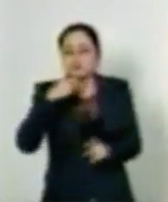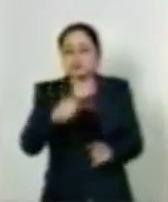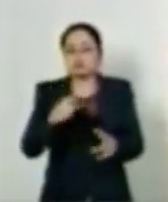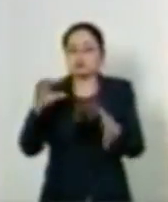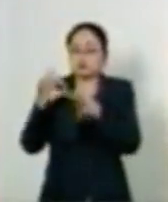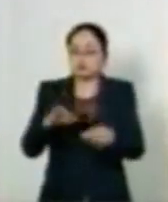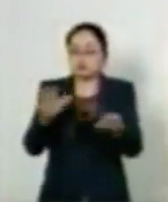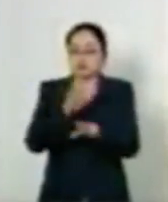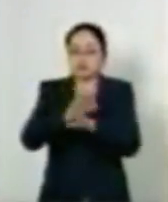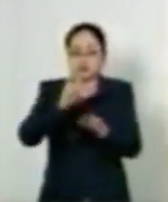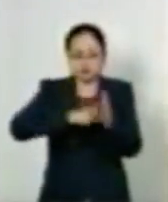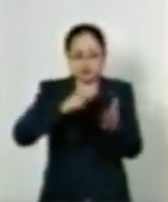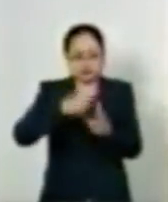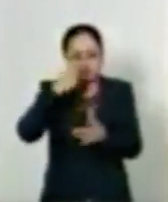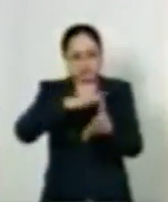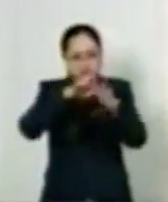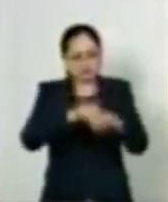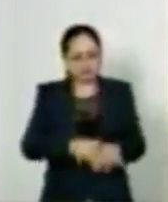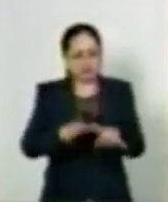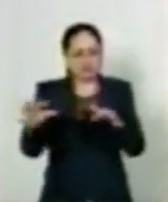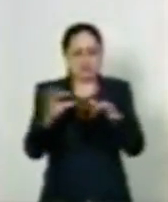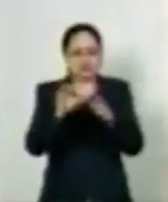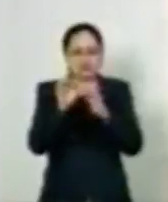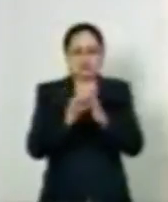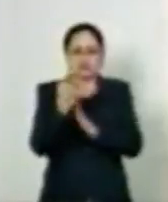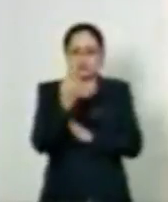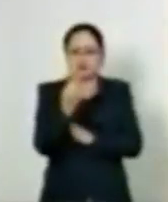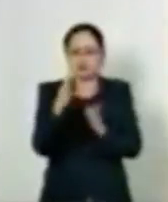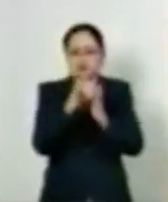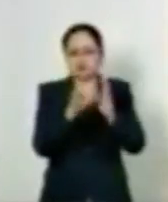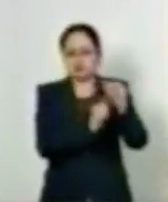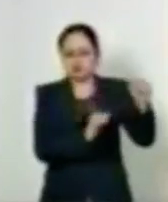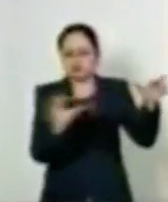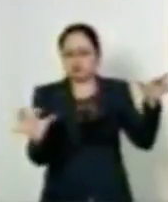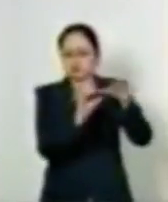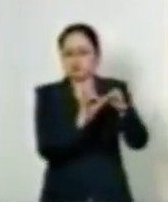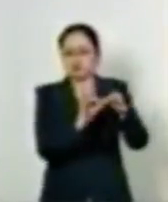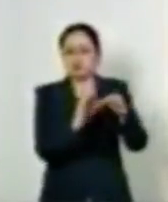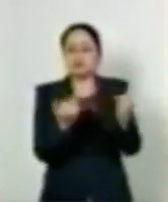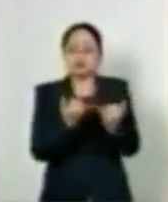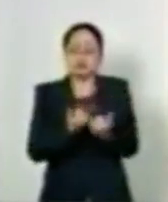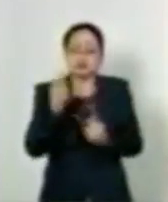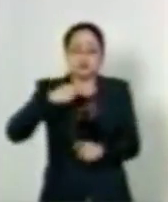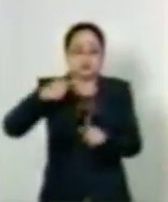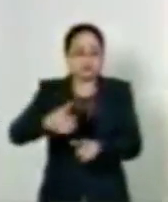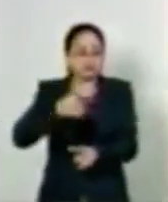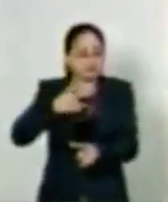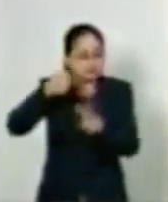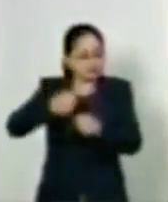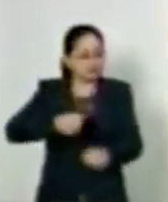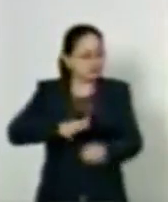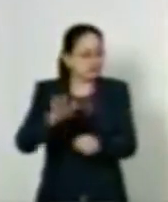su redacción con el texto del artículo 9 constitucional, así como para asegurar que